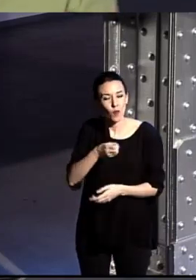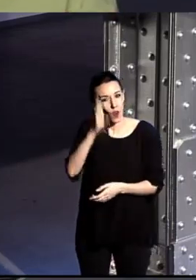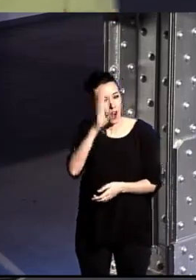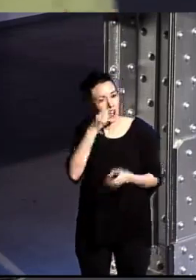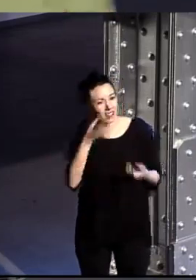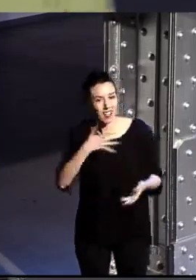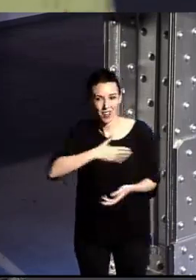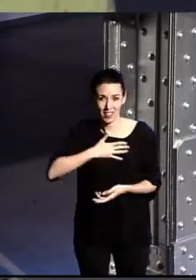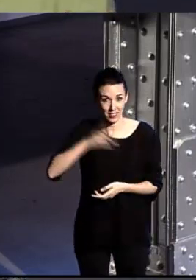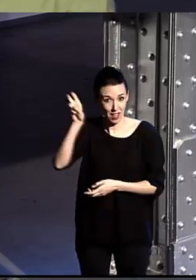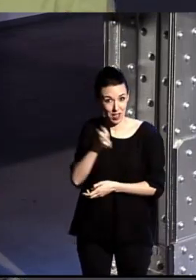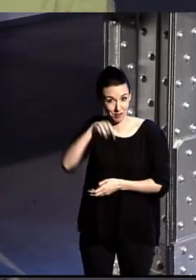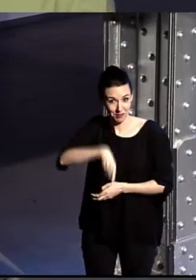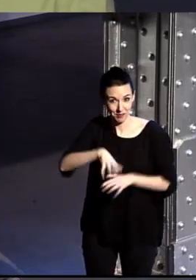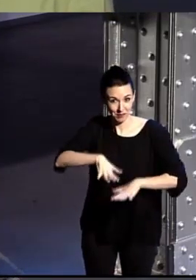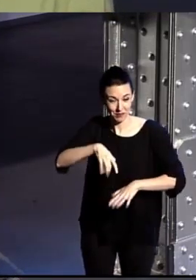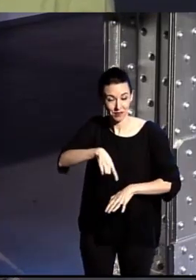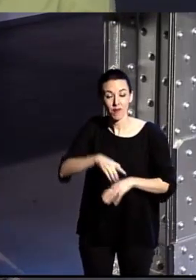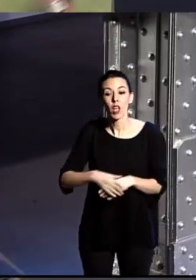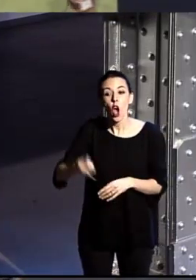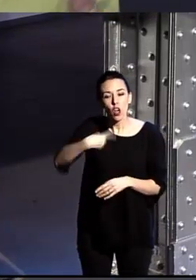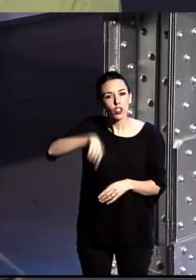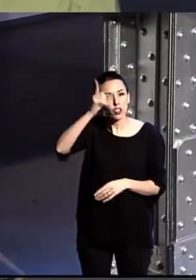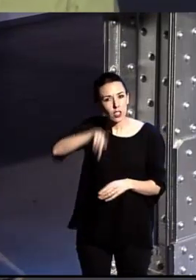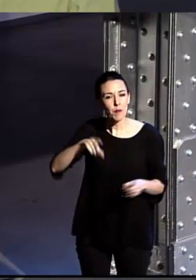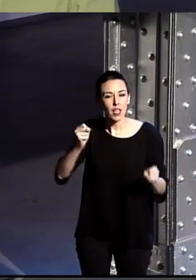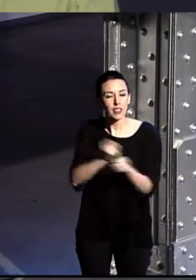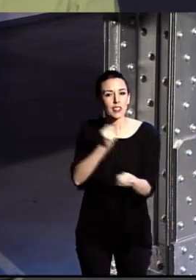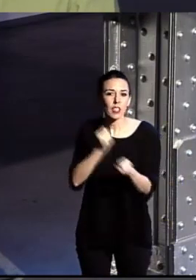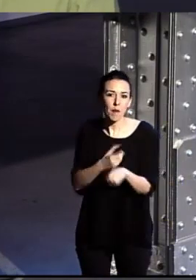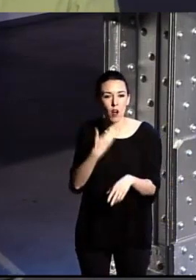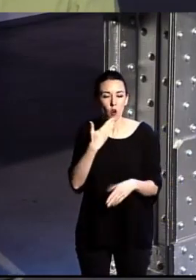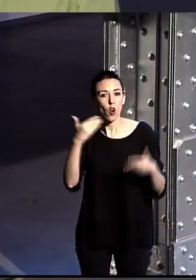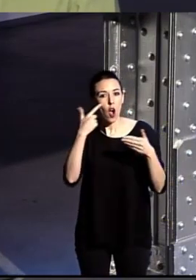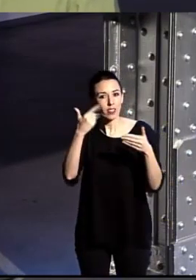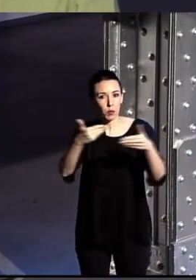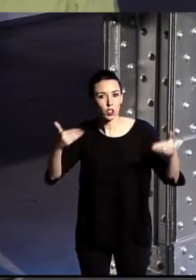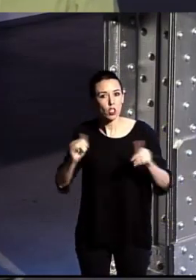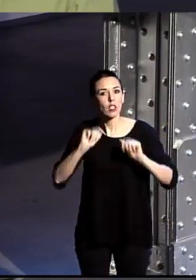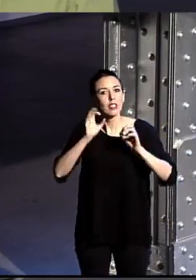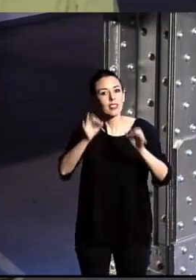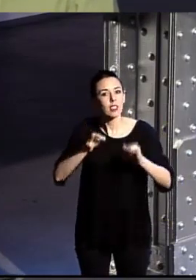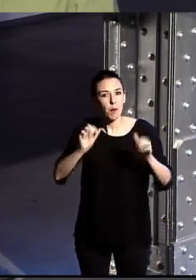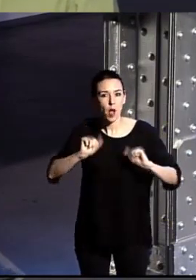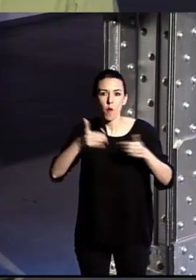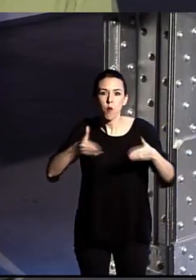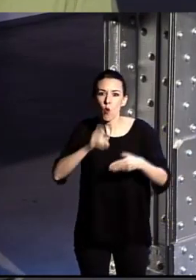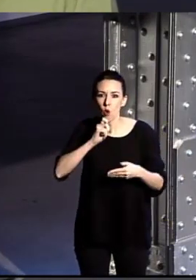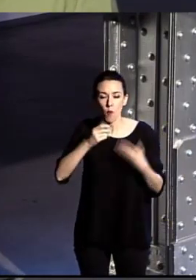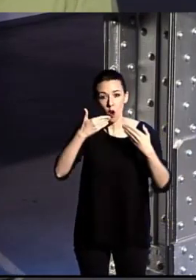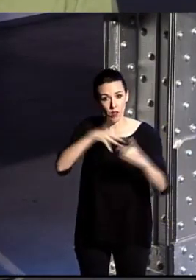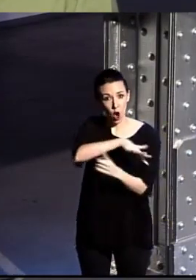tal? Encantada de estar aquí. Nosotros también el trabajo para la exposición siempre partimos del contexto, porque